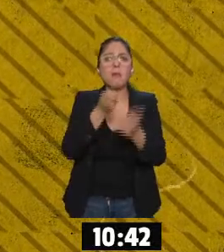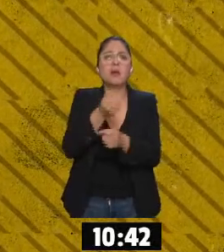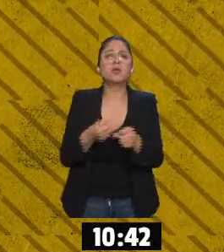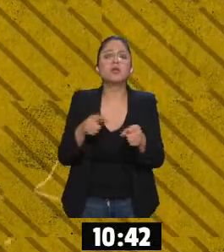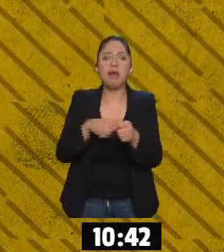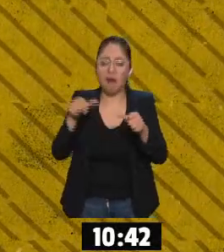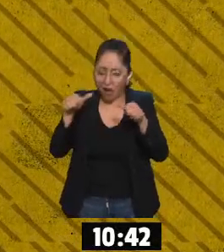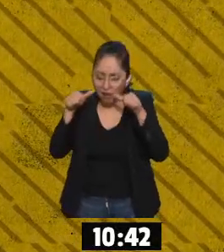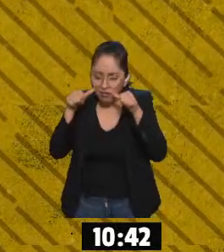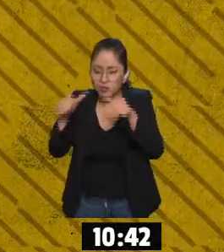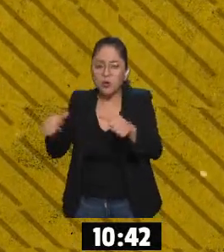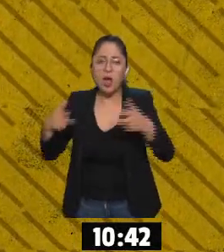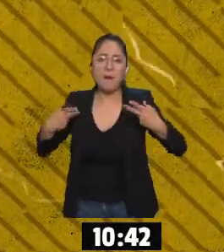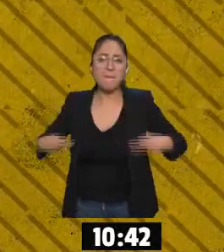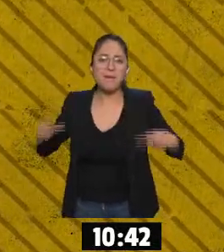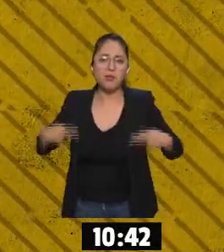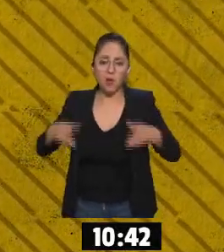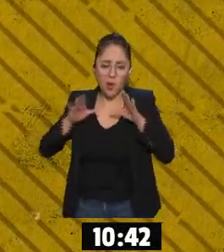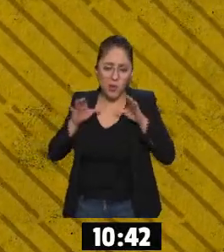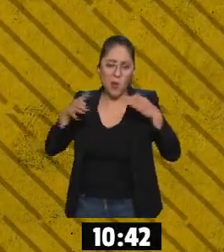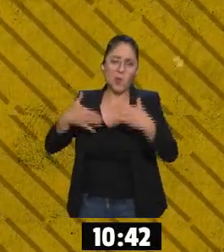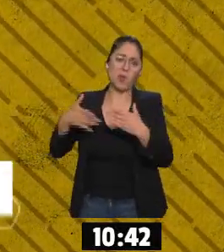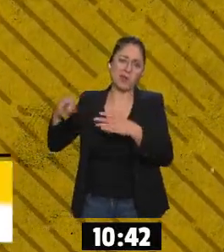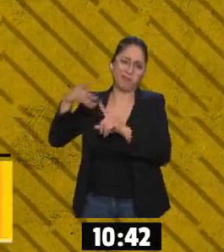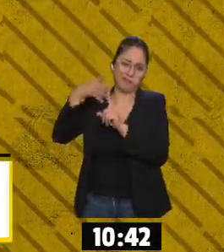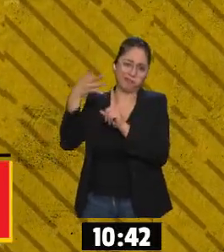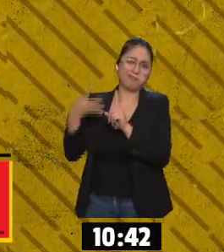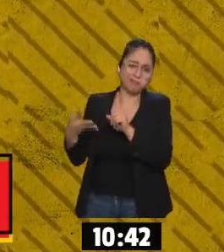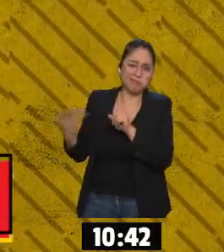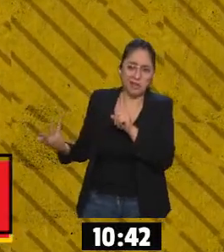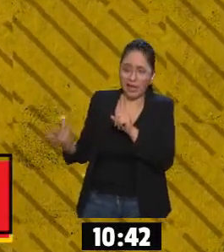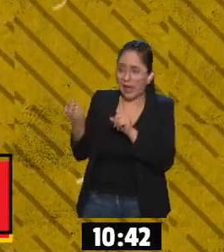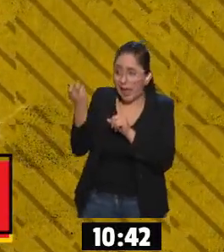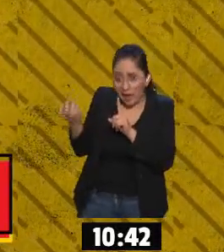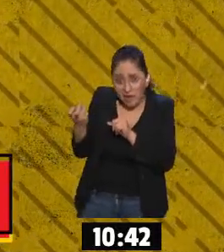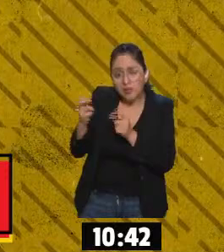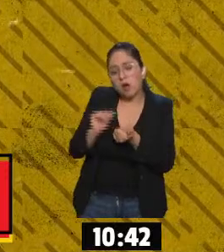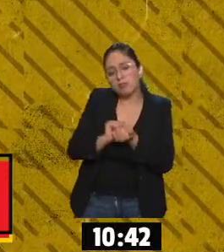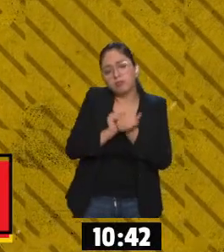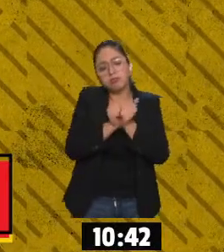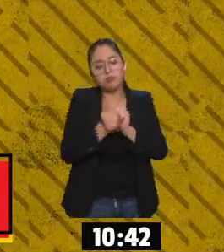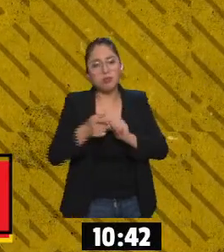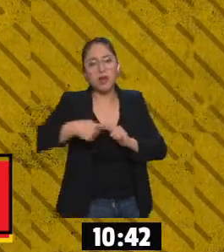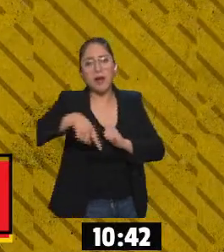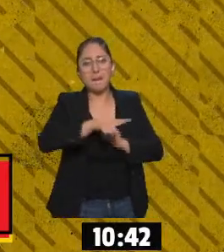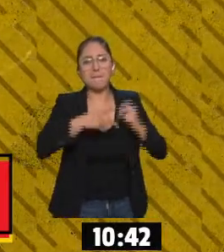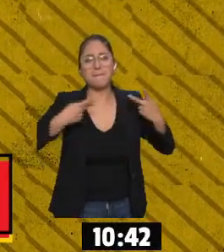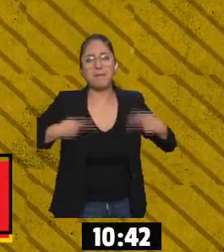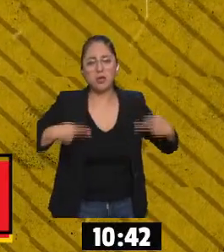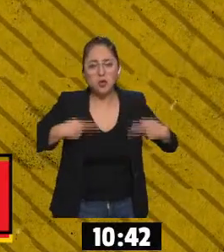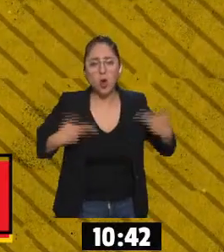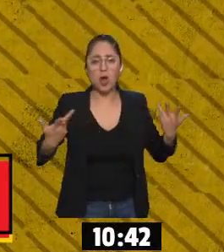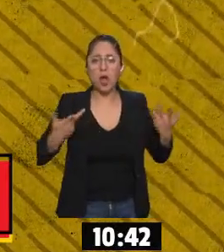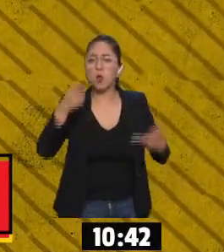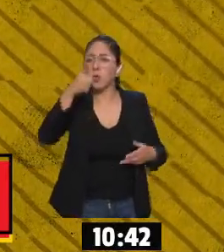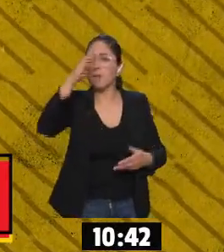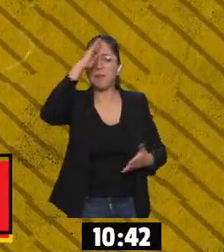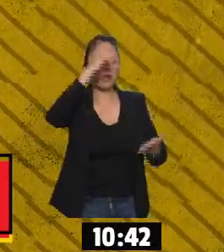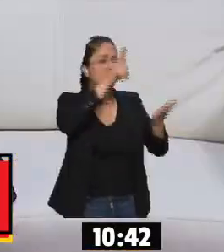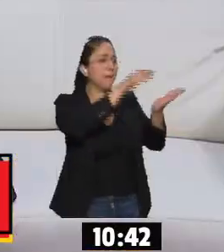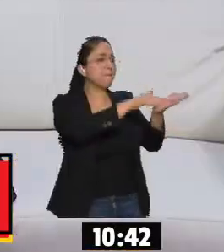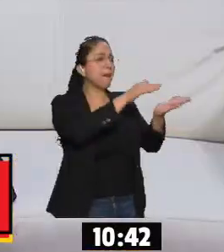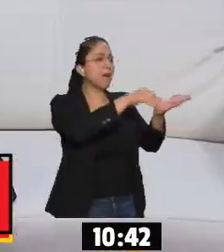diversidad sexual, ¿no? Y que esto se traduzca en la vida de las personas de la diversidad, no solo en el papel, y que